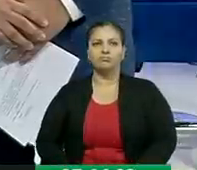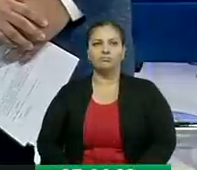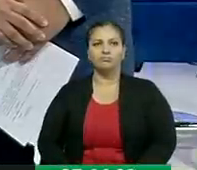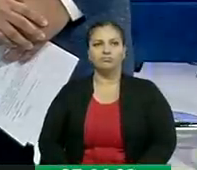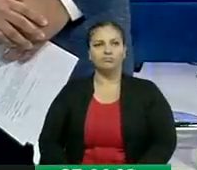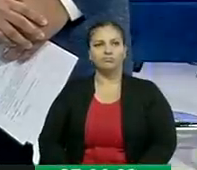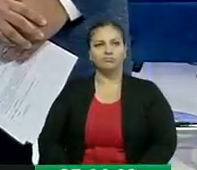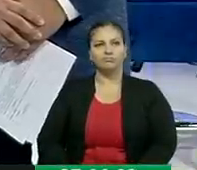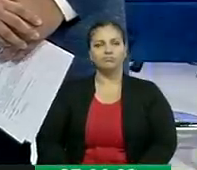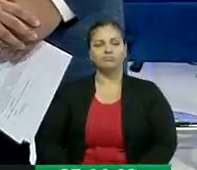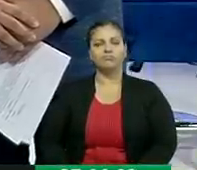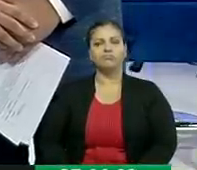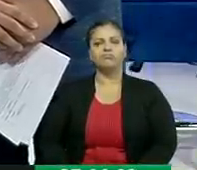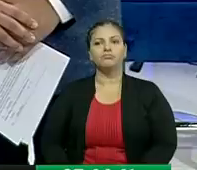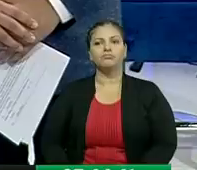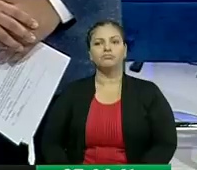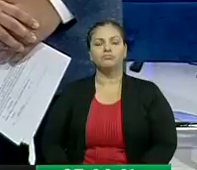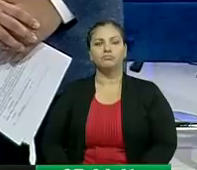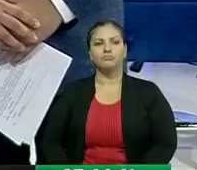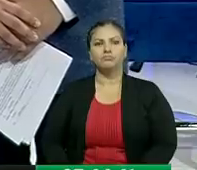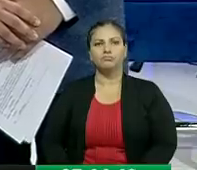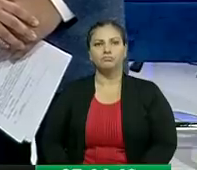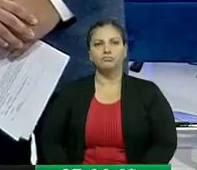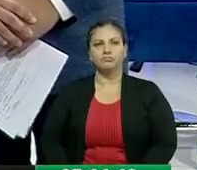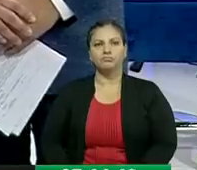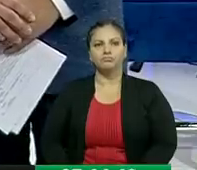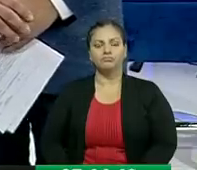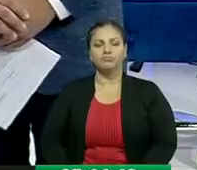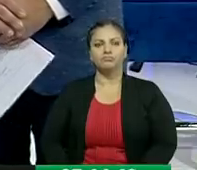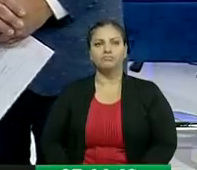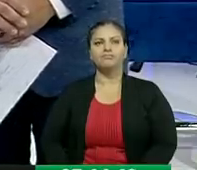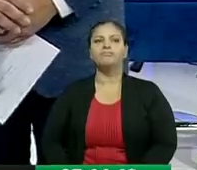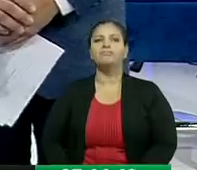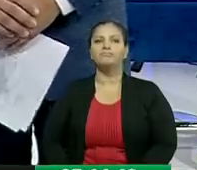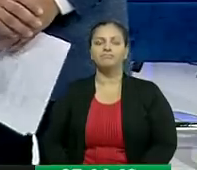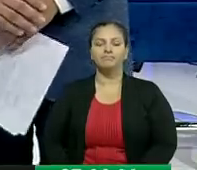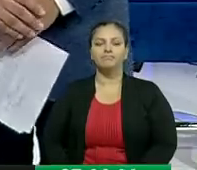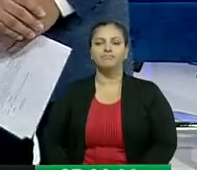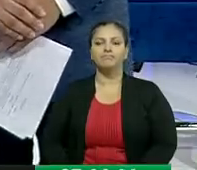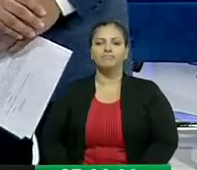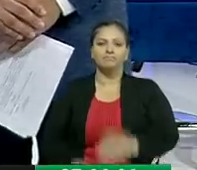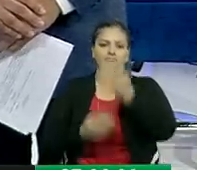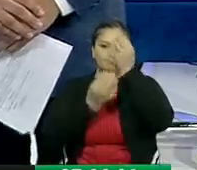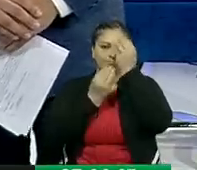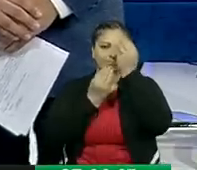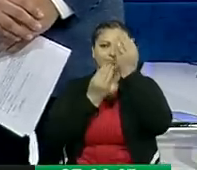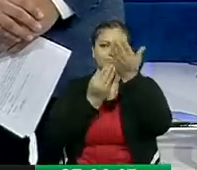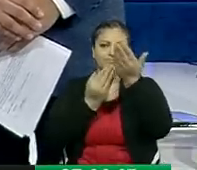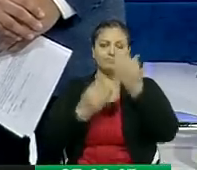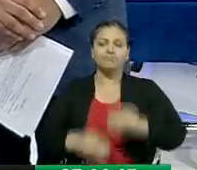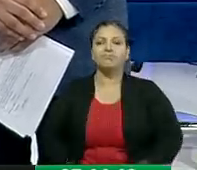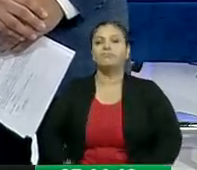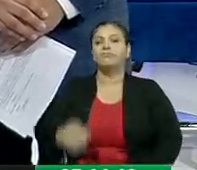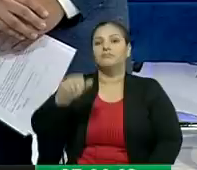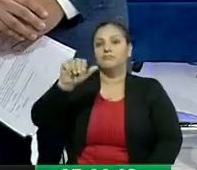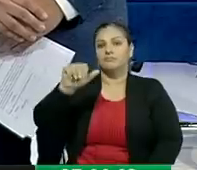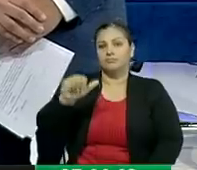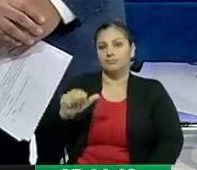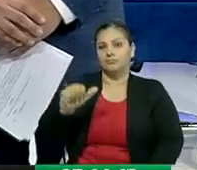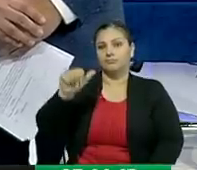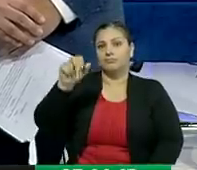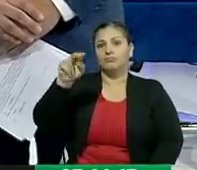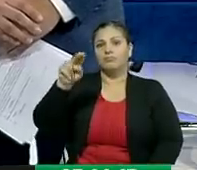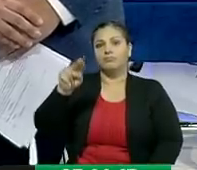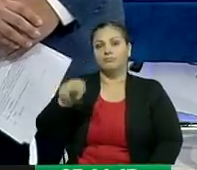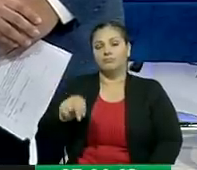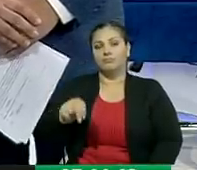los féretros, porque tenemos más sobre este tema. Claro que sí, les contamos, mi querida Luisa, amables televidentes, que la Agencia Nacional de Tránsito informó